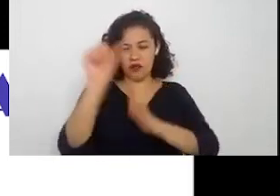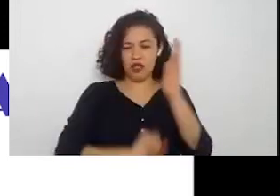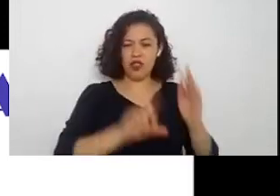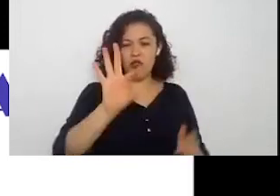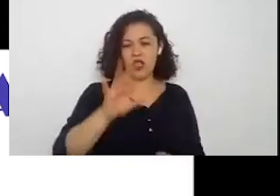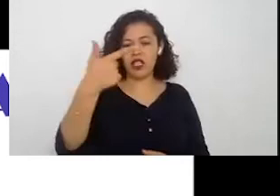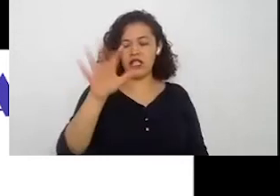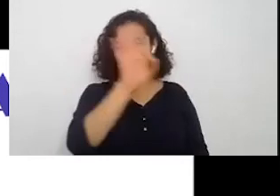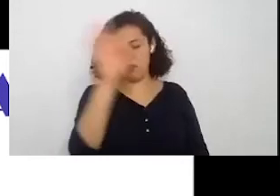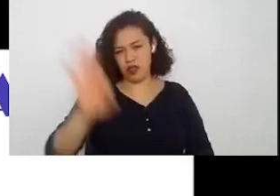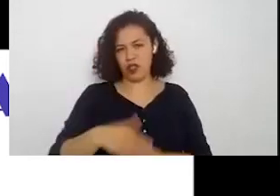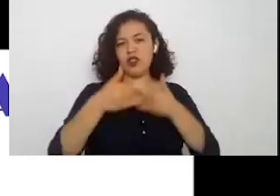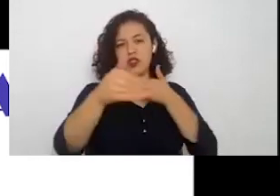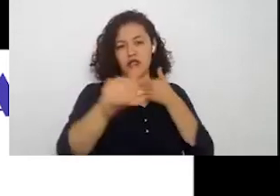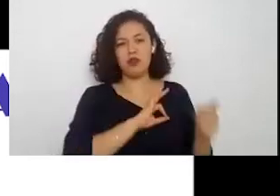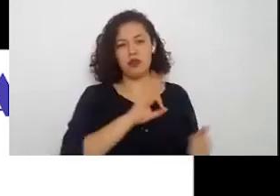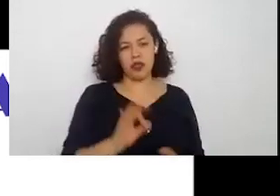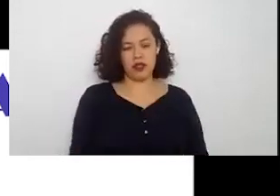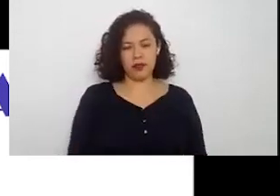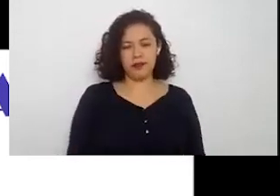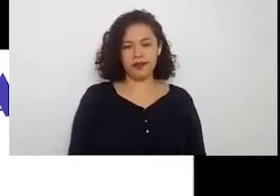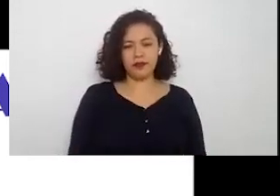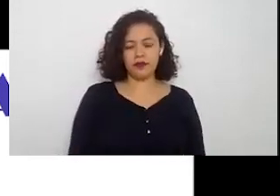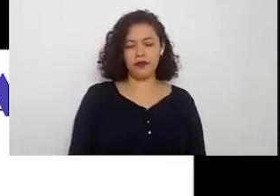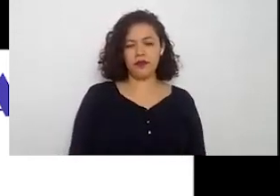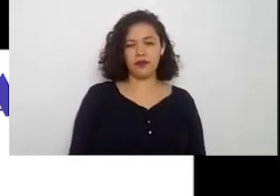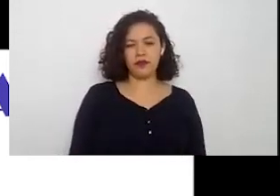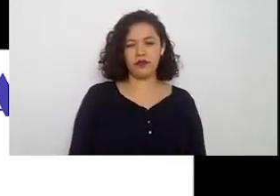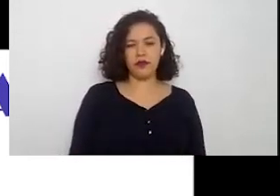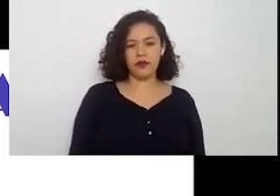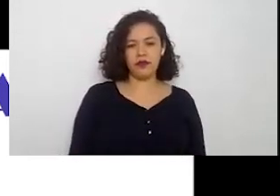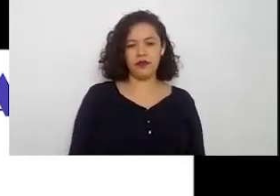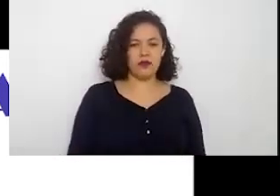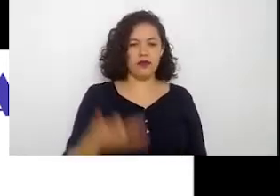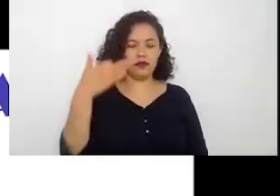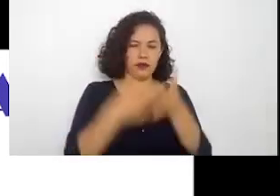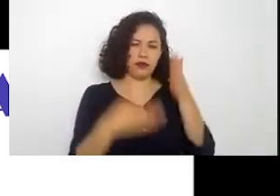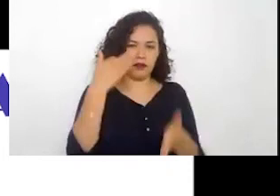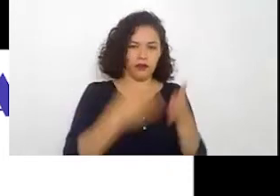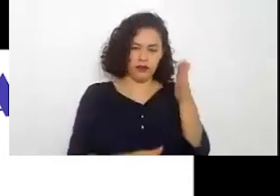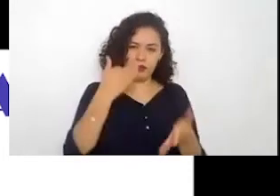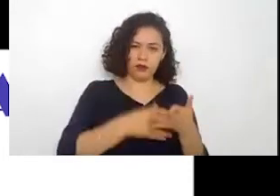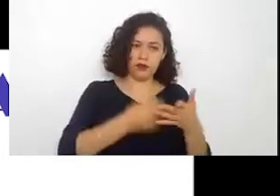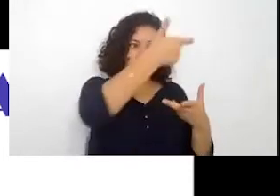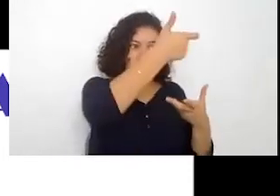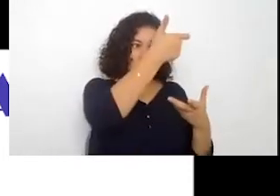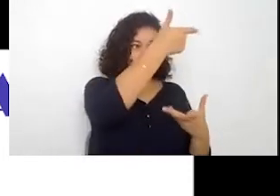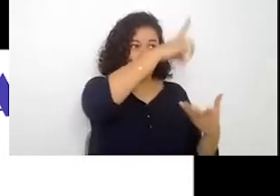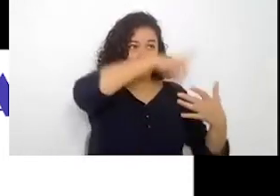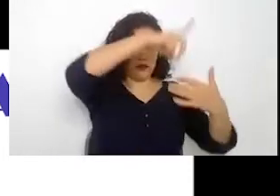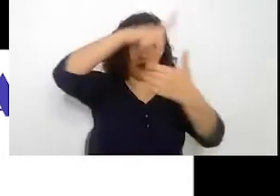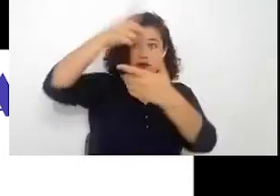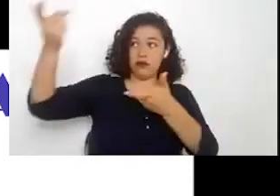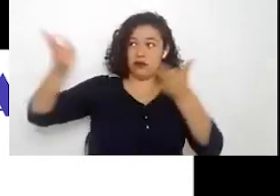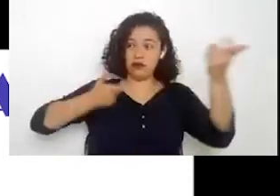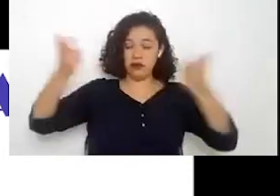que vemos aquí es que nos hace falta una diversificación de las fuentes de recursos muy